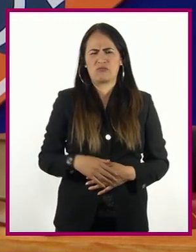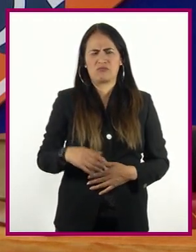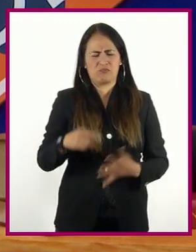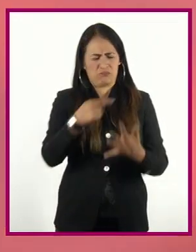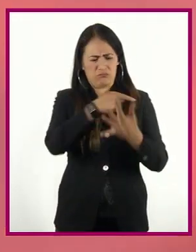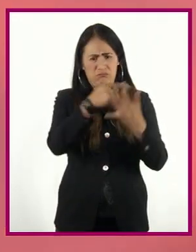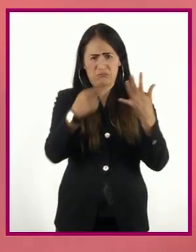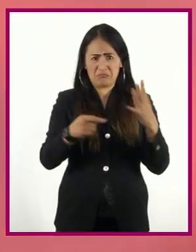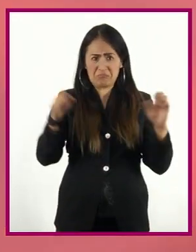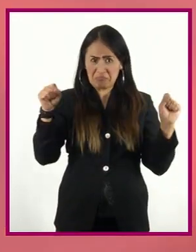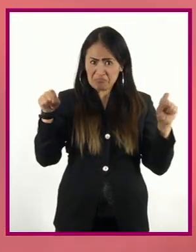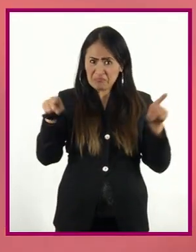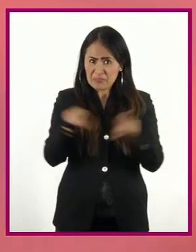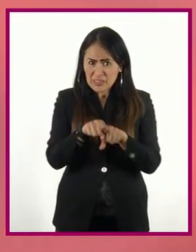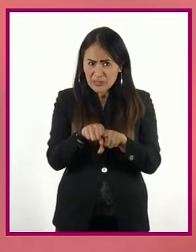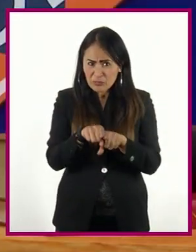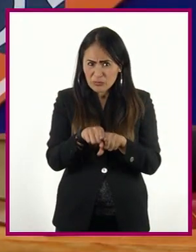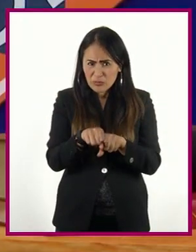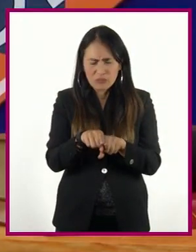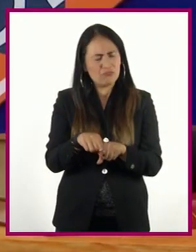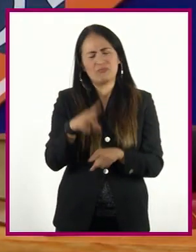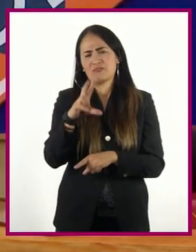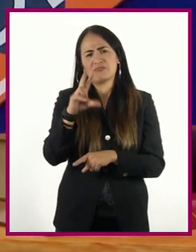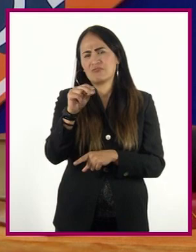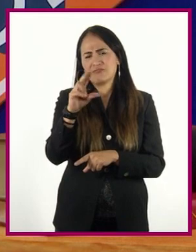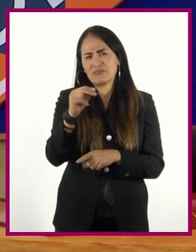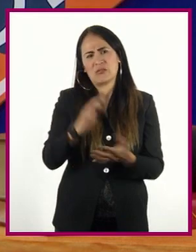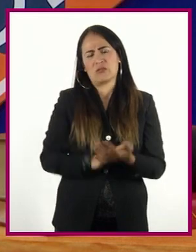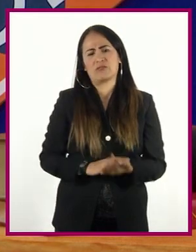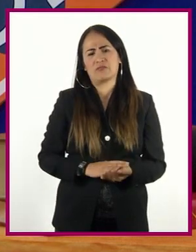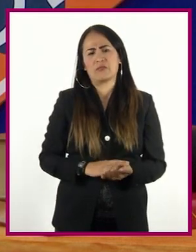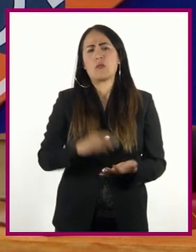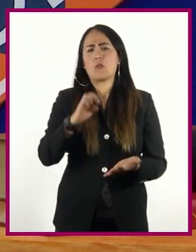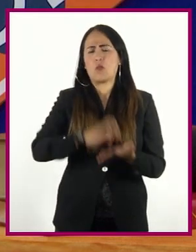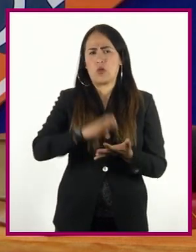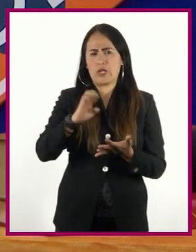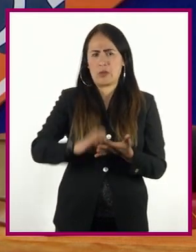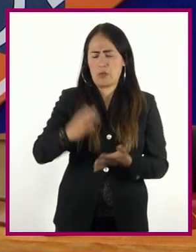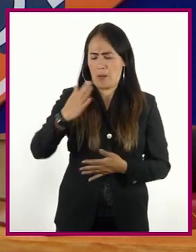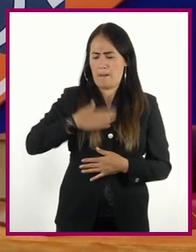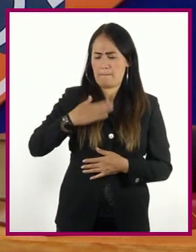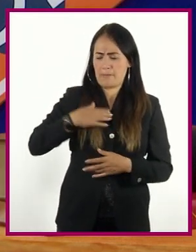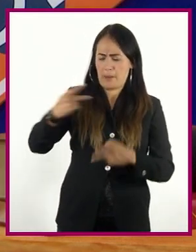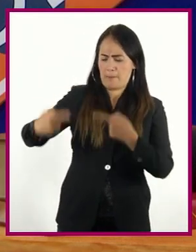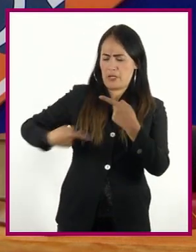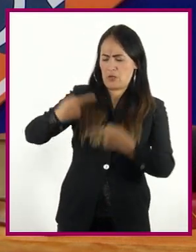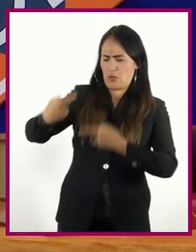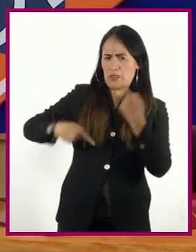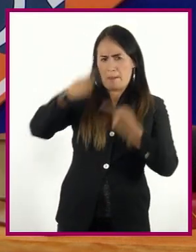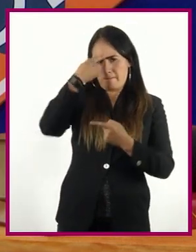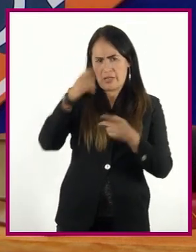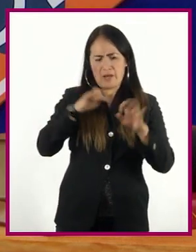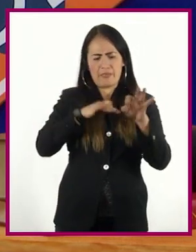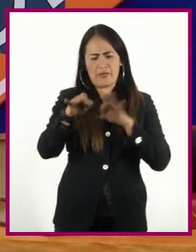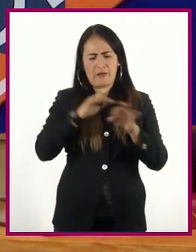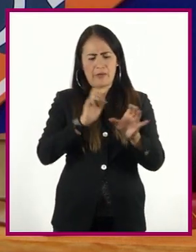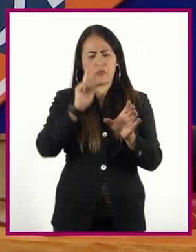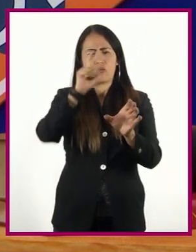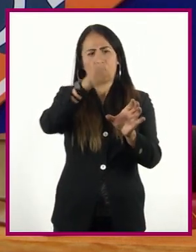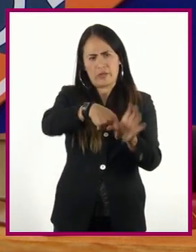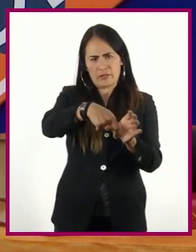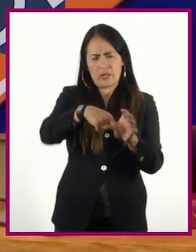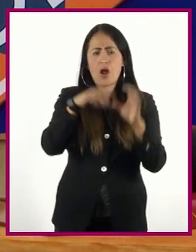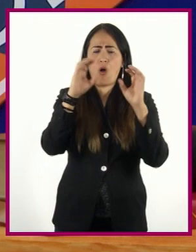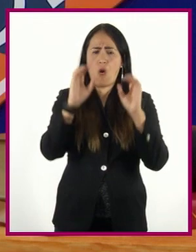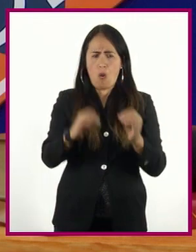iguales. Me refiero a que no es lo mismo que te entrevisten para obtener un puesto de trabajo que para conocer